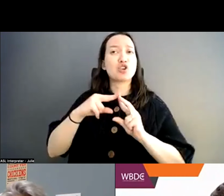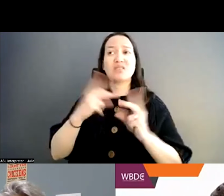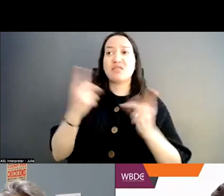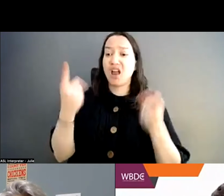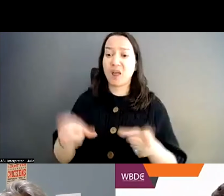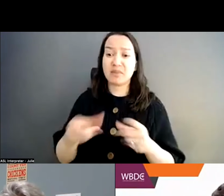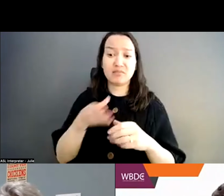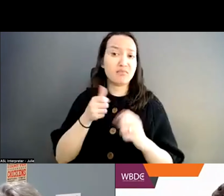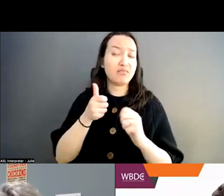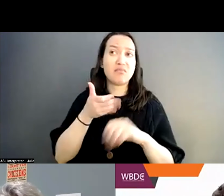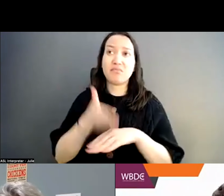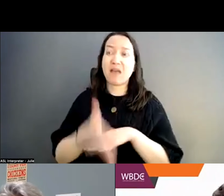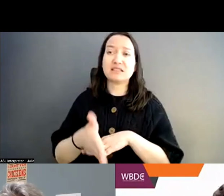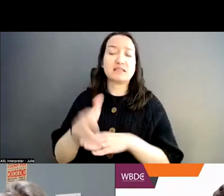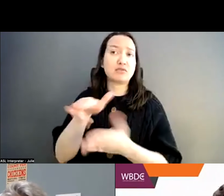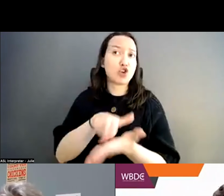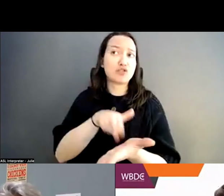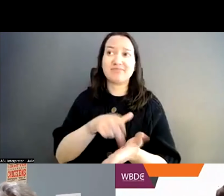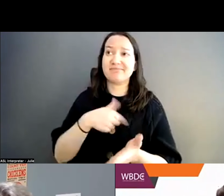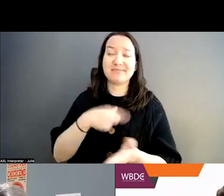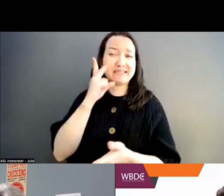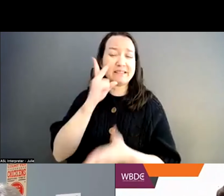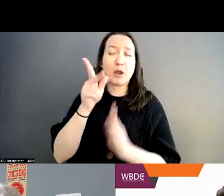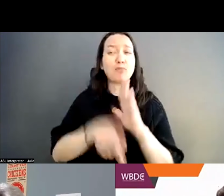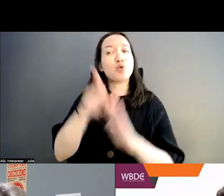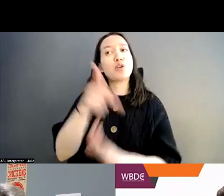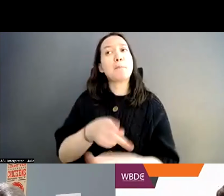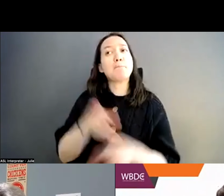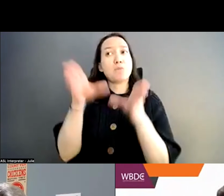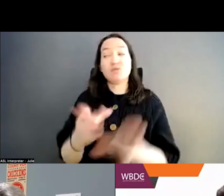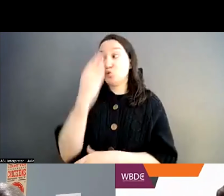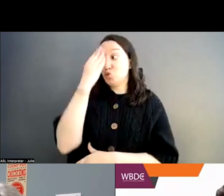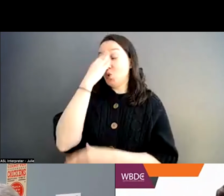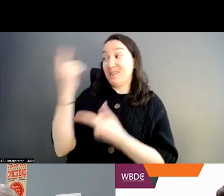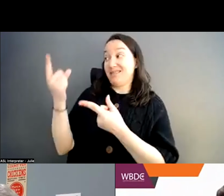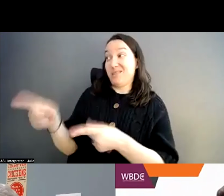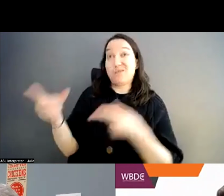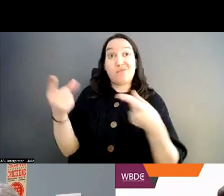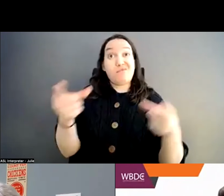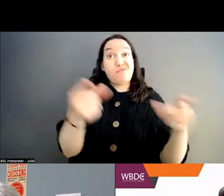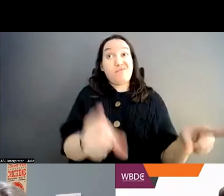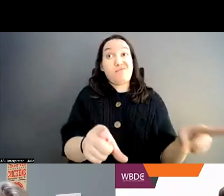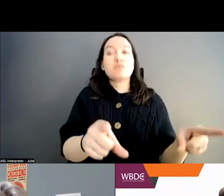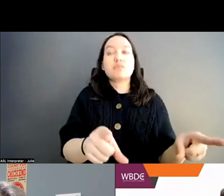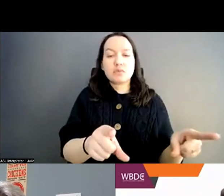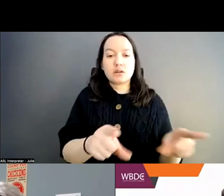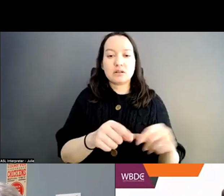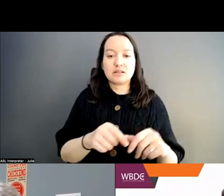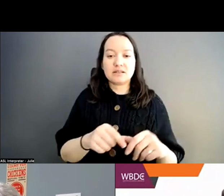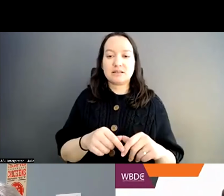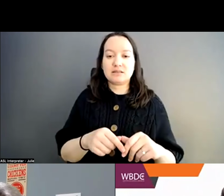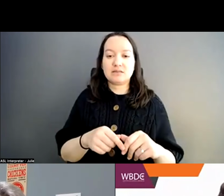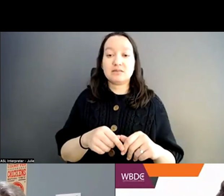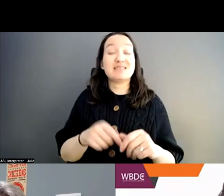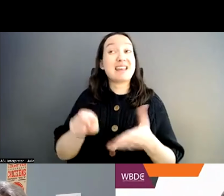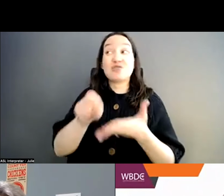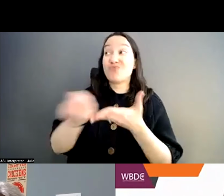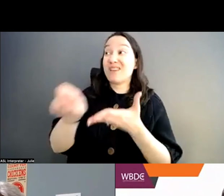pero independientemente de lo que pase después del contrato, es algo que yo realmente no veo. Yo voy a ser una persona que va a ver lo que está